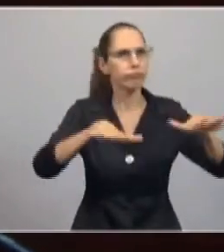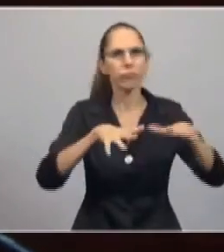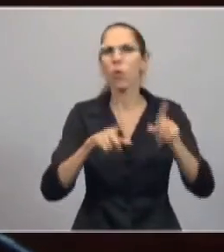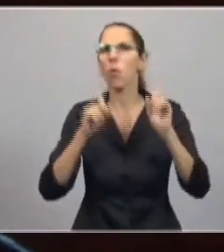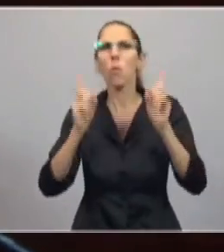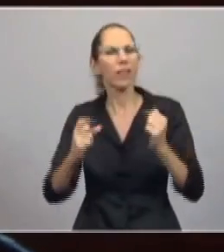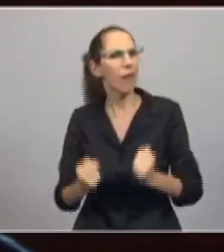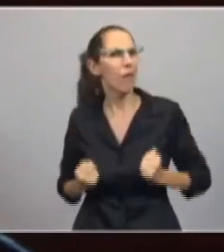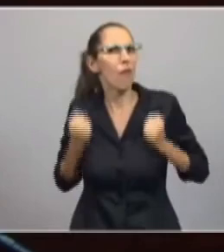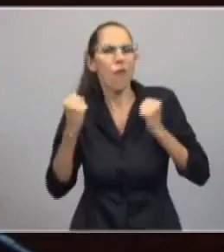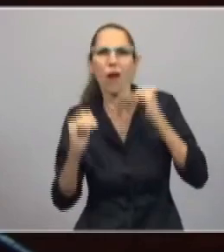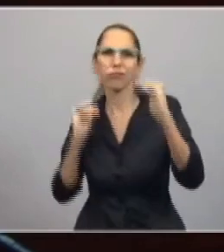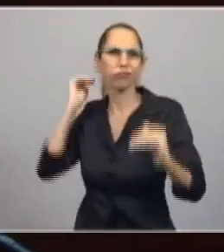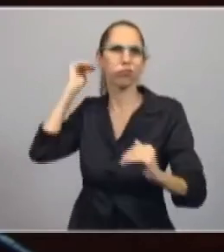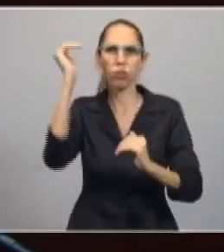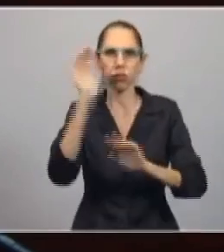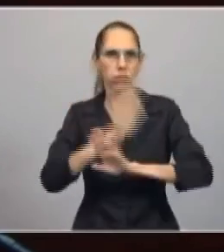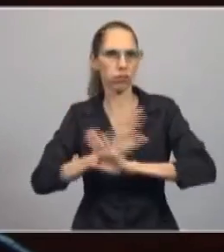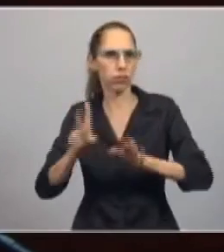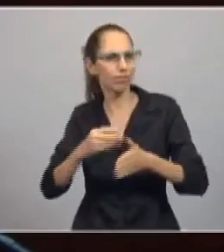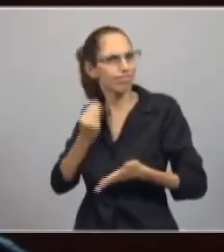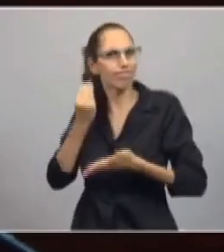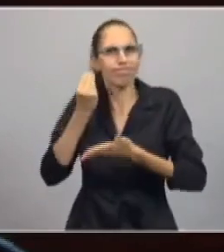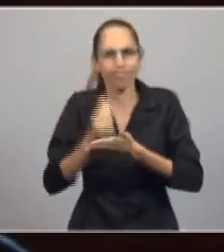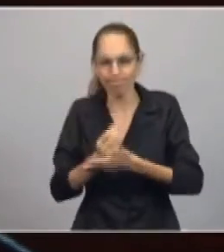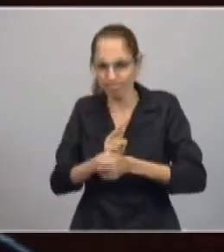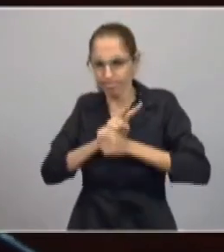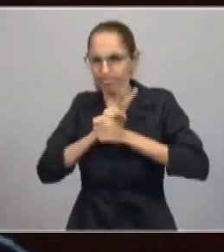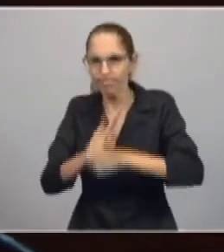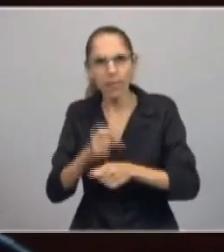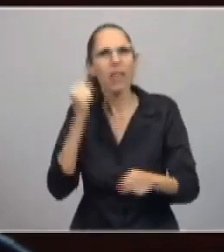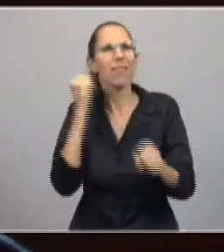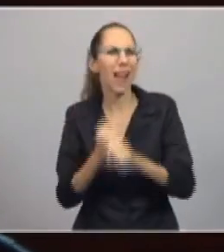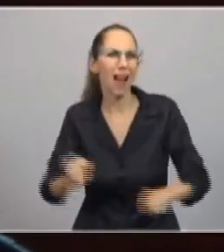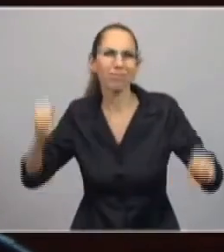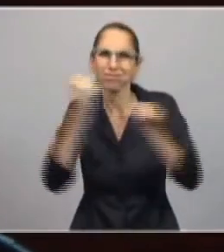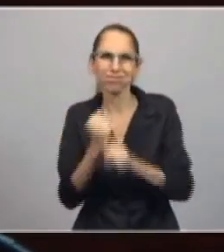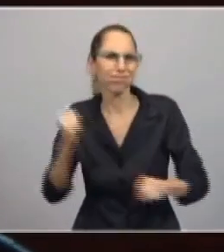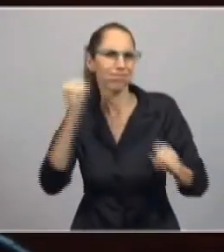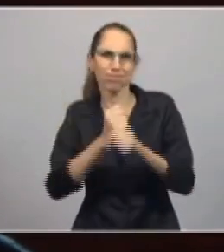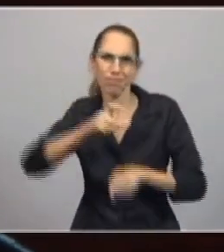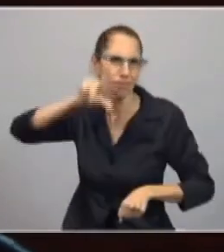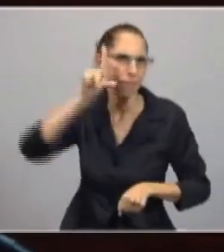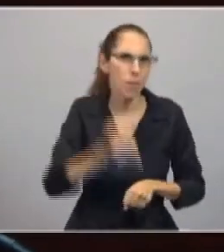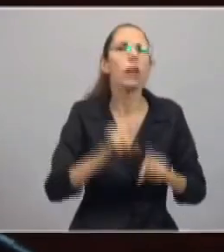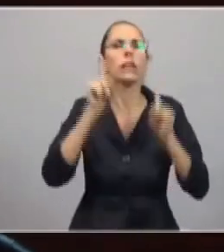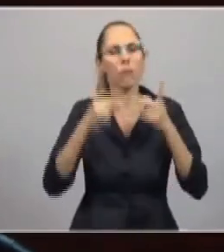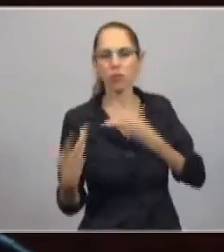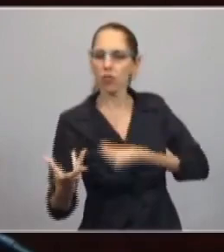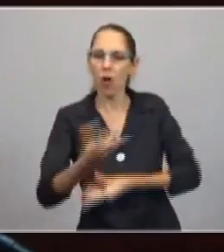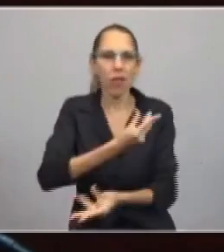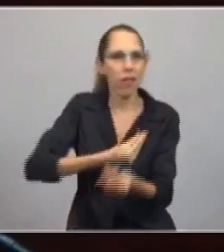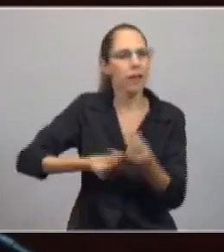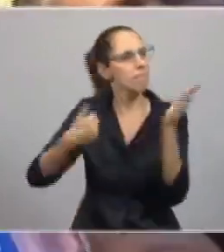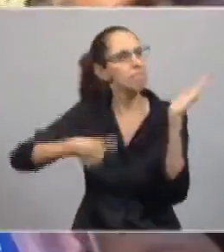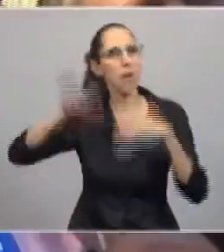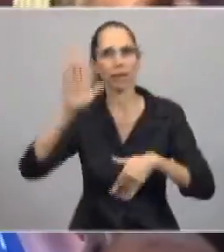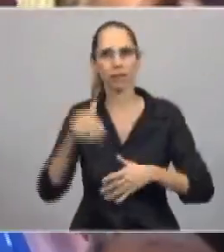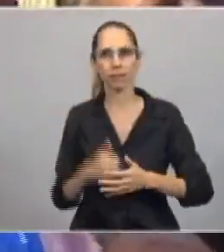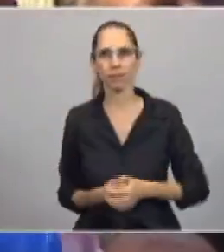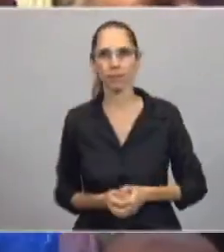más esfuerzo, por más presencia, por más trabajo y por más solidaridad.